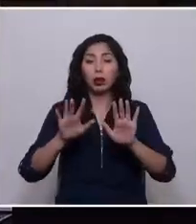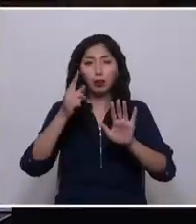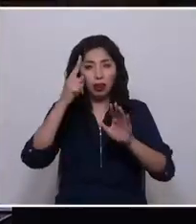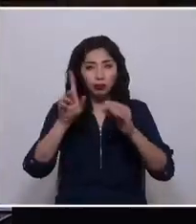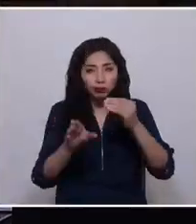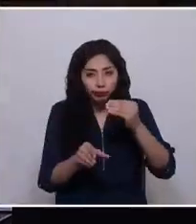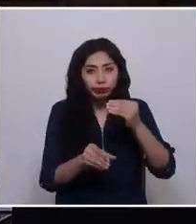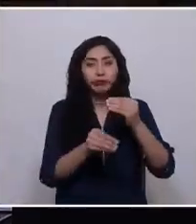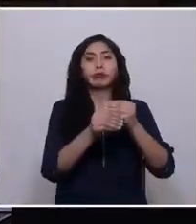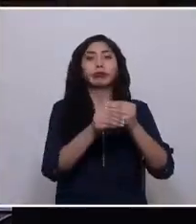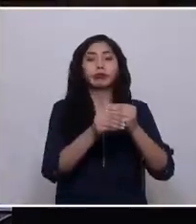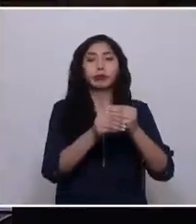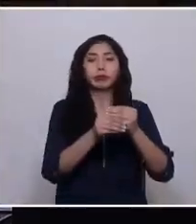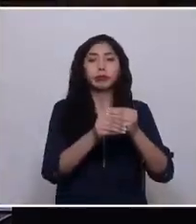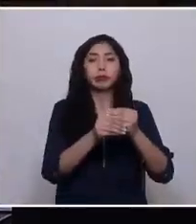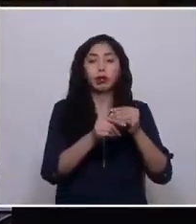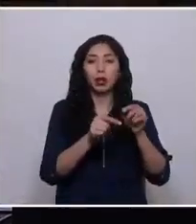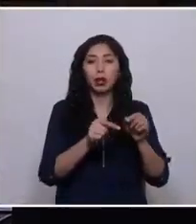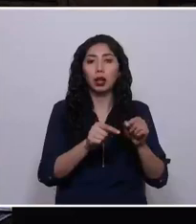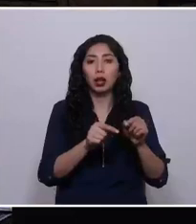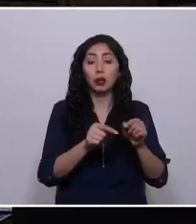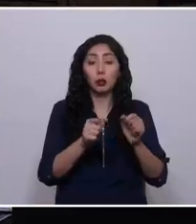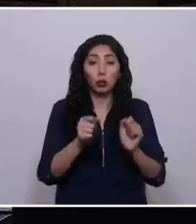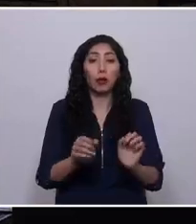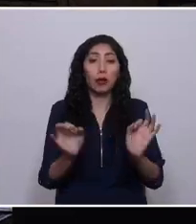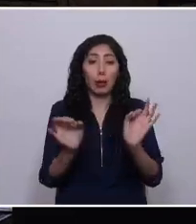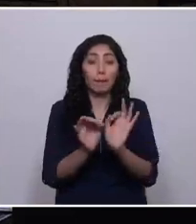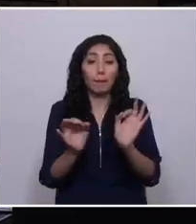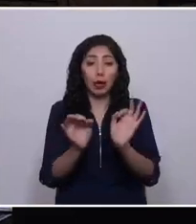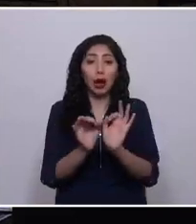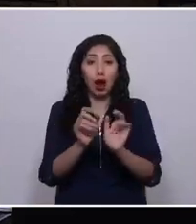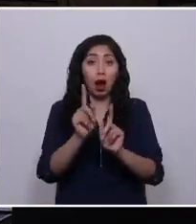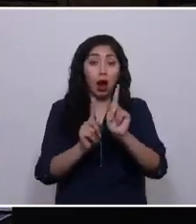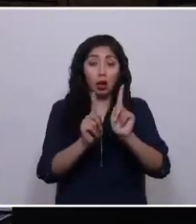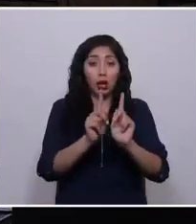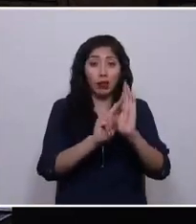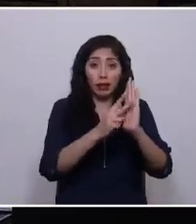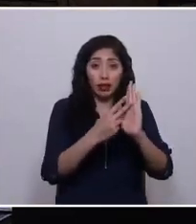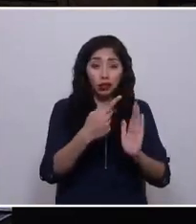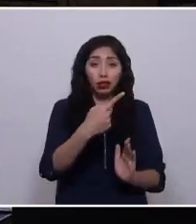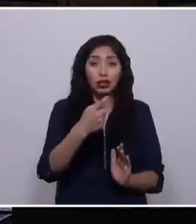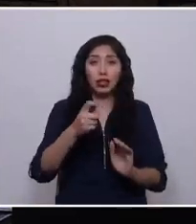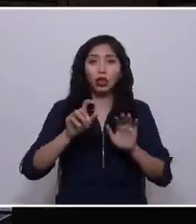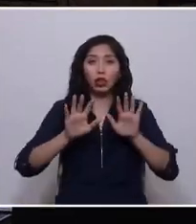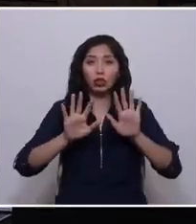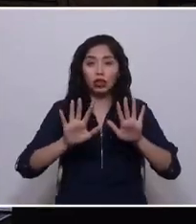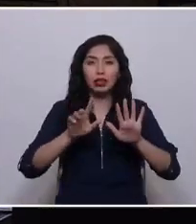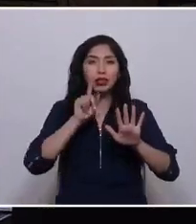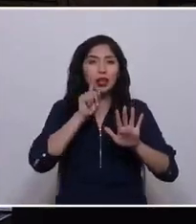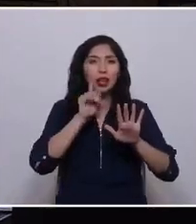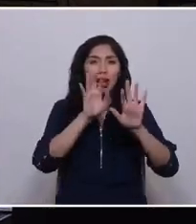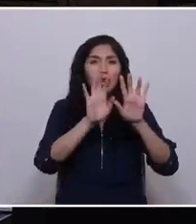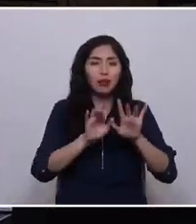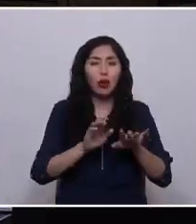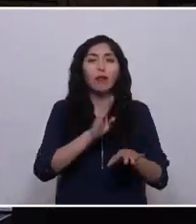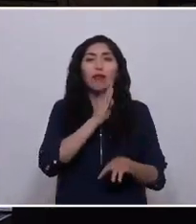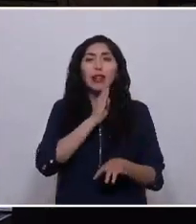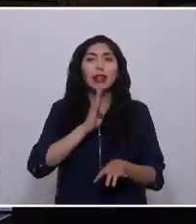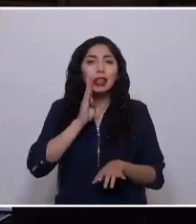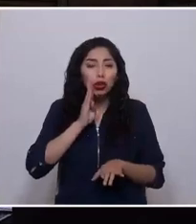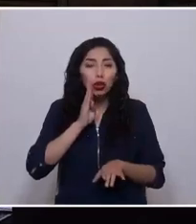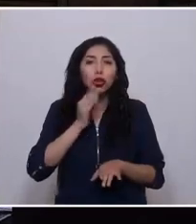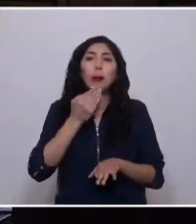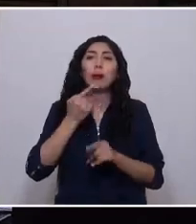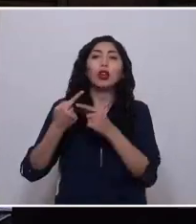adicional. Se ofrece la palabra respecto de la indicación número 110, formulada por el señor Benito Baranda y otros autores